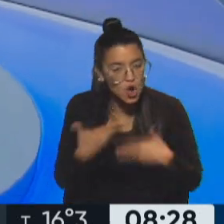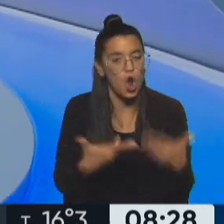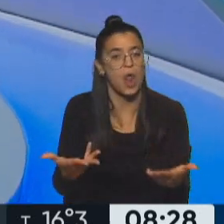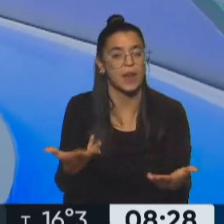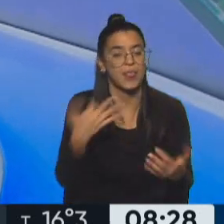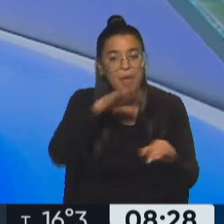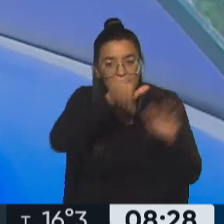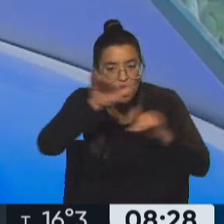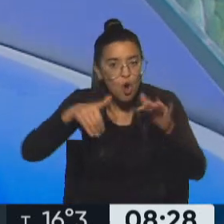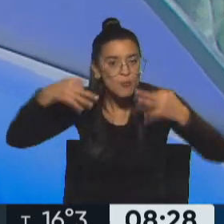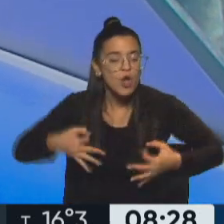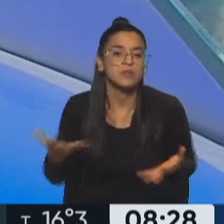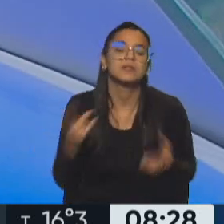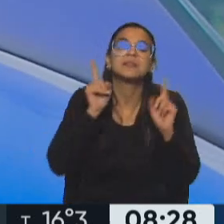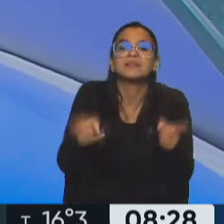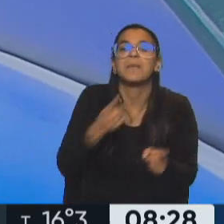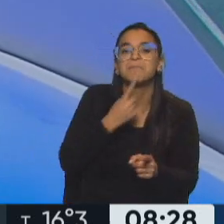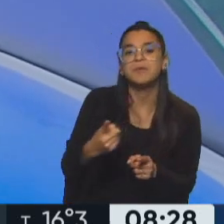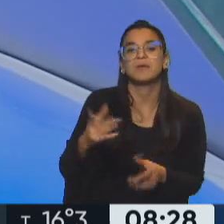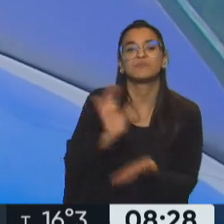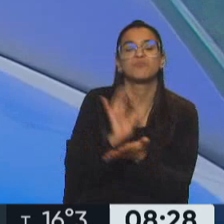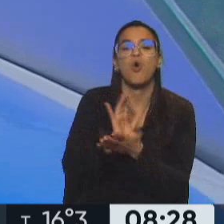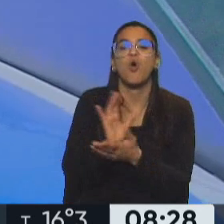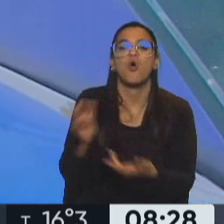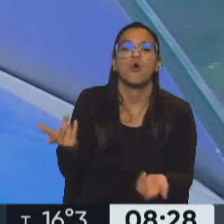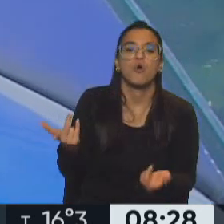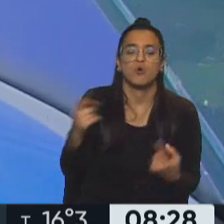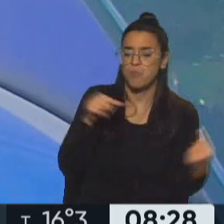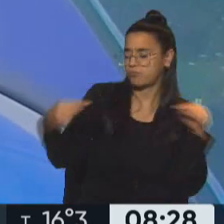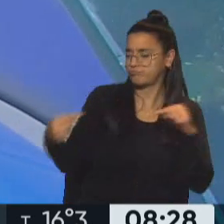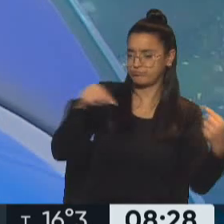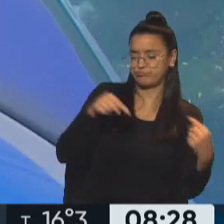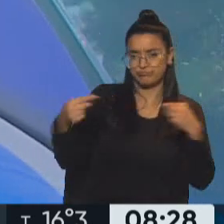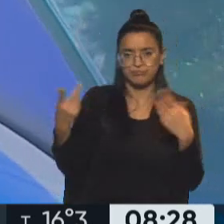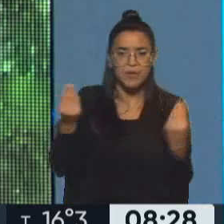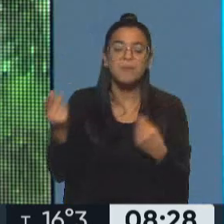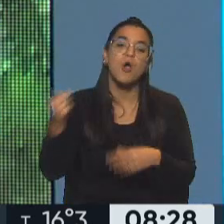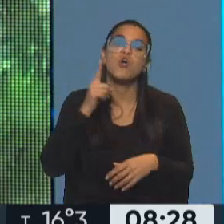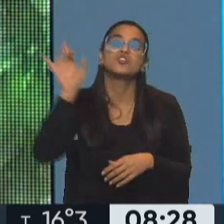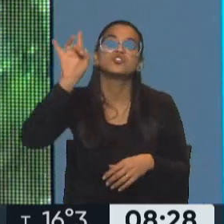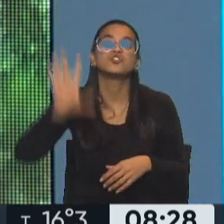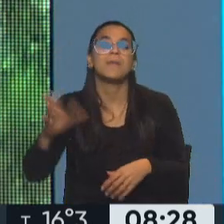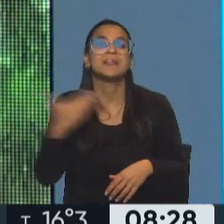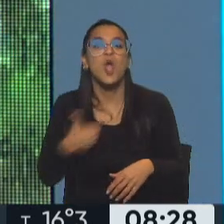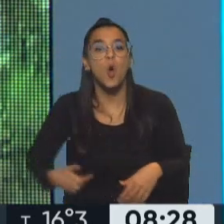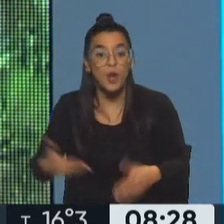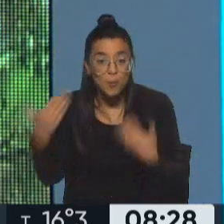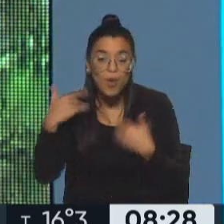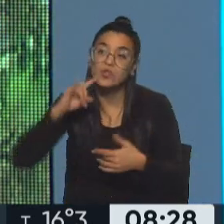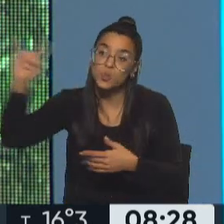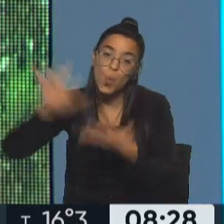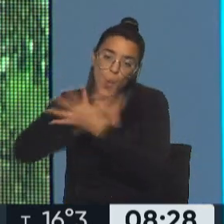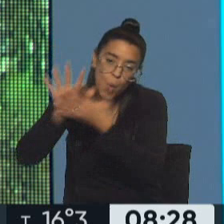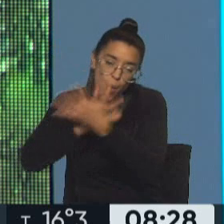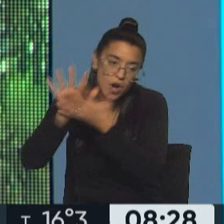¿no? Conversar sobre cuáles son los factores de poder, porque tampoco está el discurso, sino en el gobierno solo la posibilidad de resolver los problemas